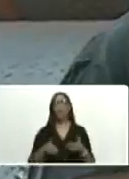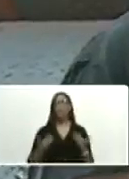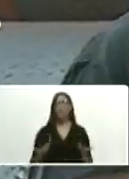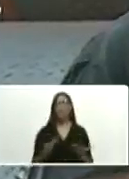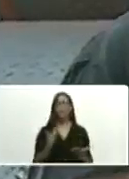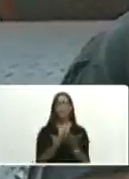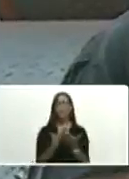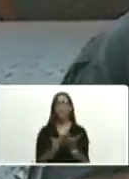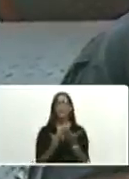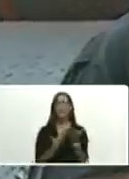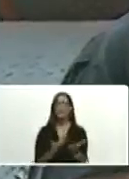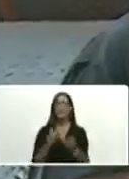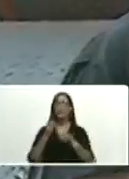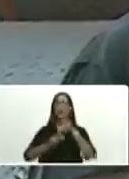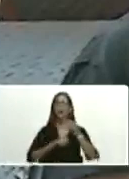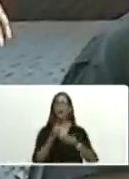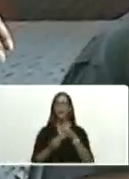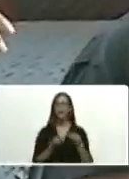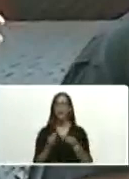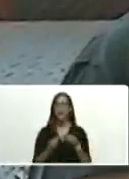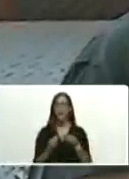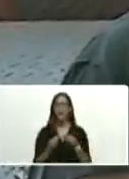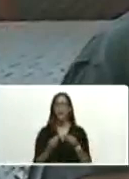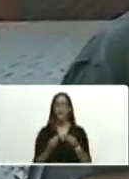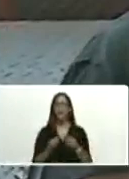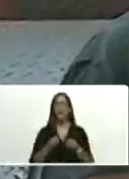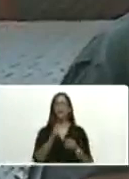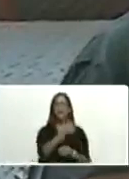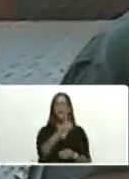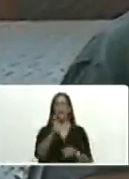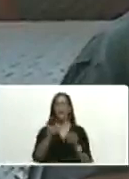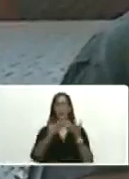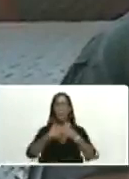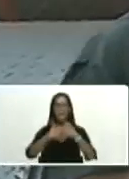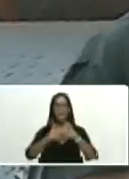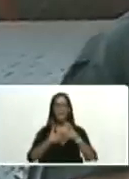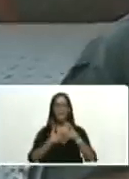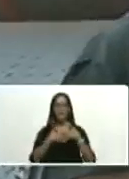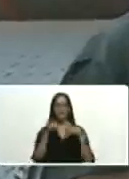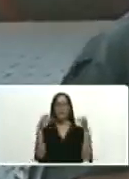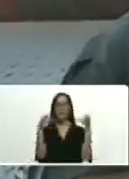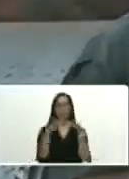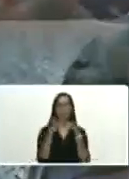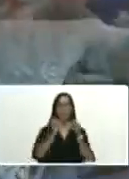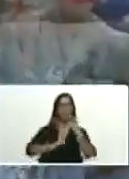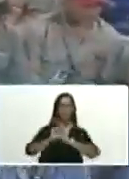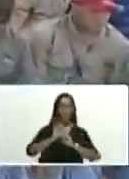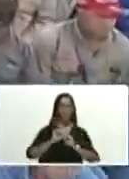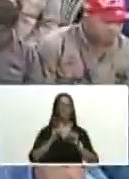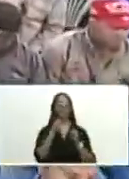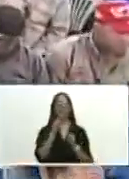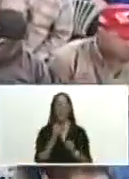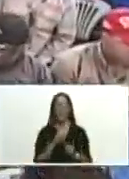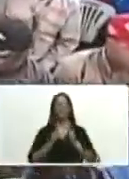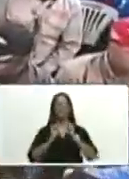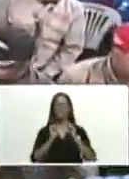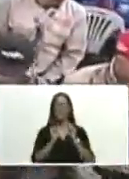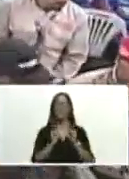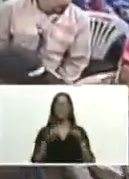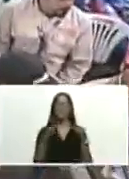planteó hacer de cada empresa un cuarteo bueno se viene haciendo un cuartel